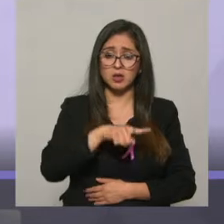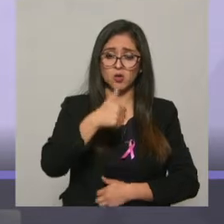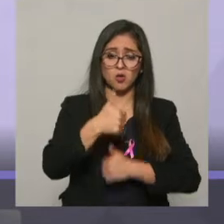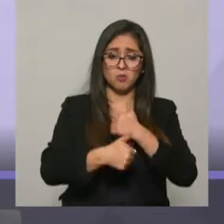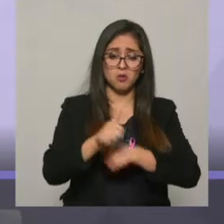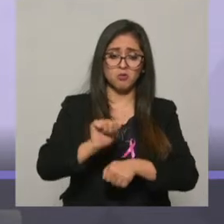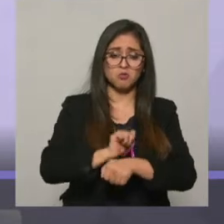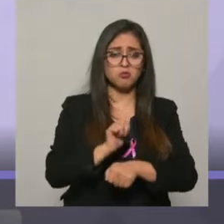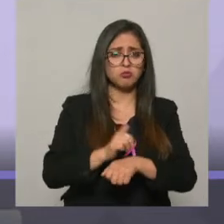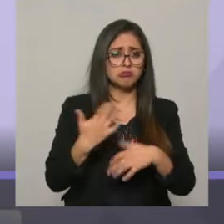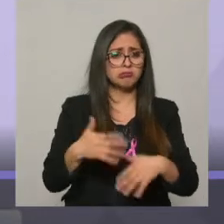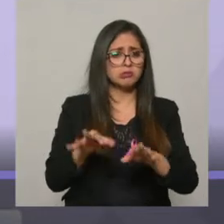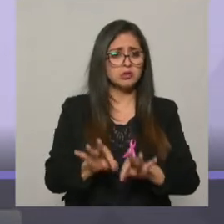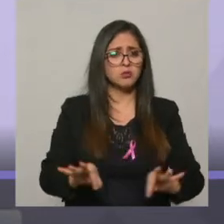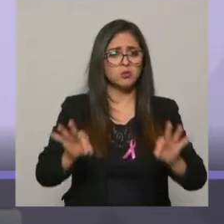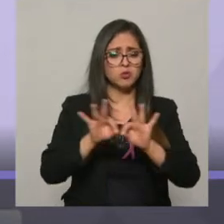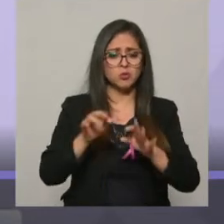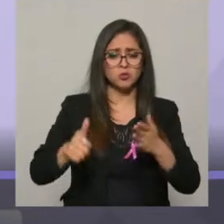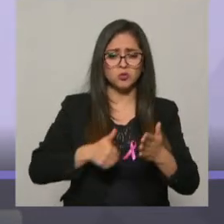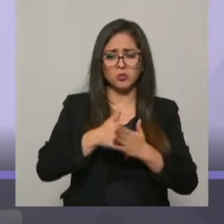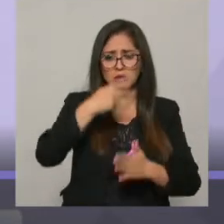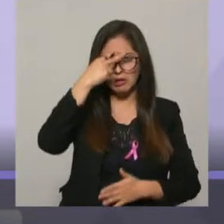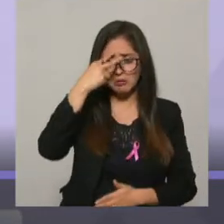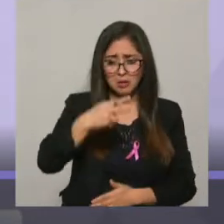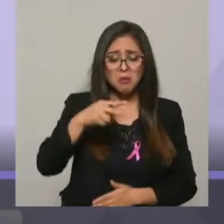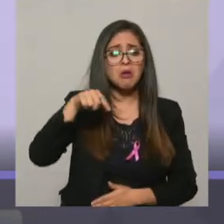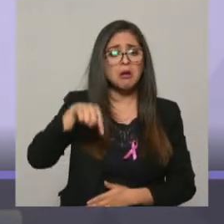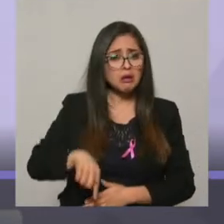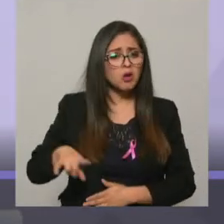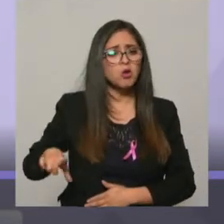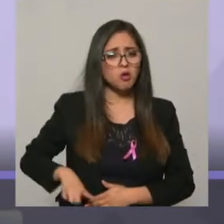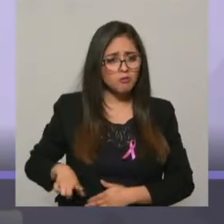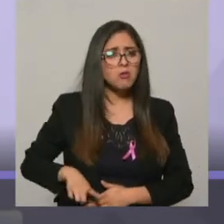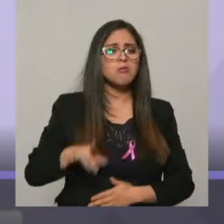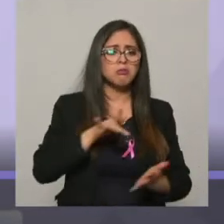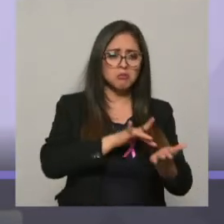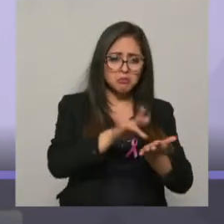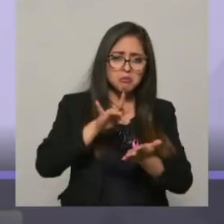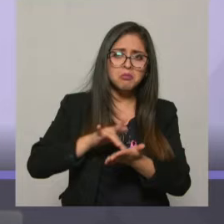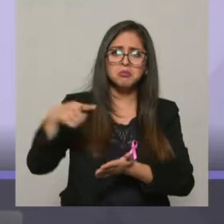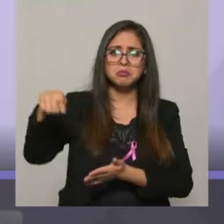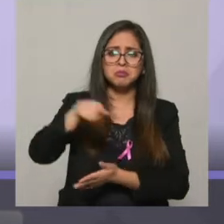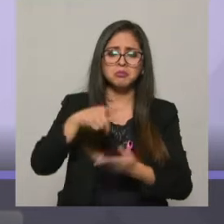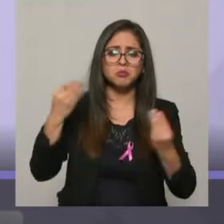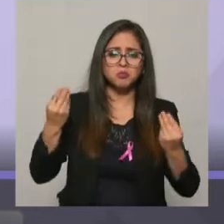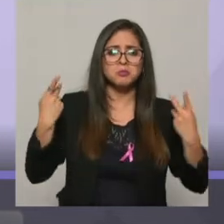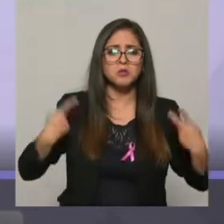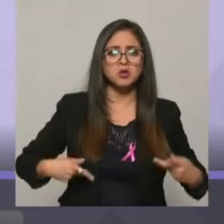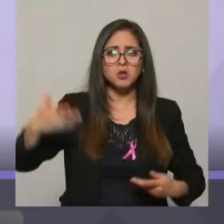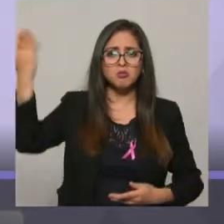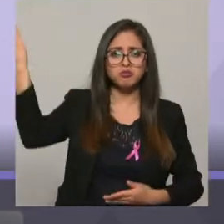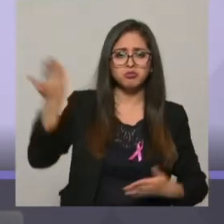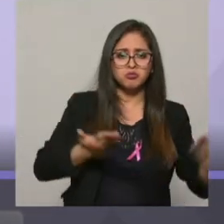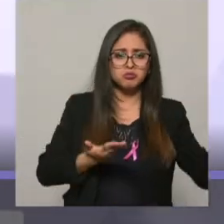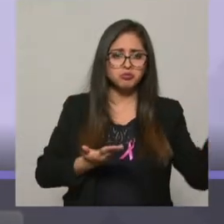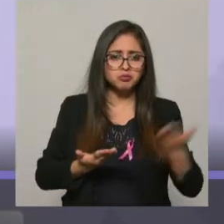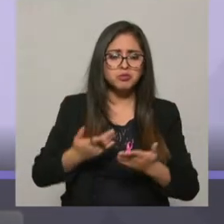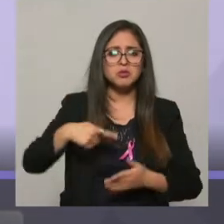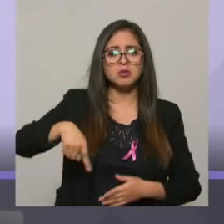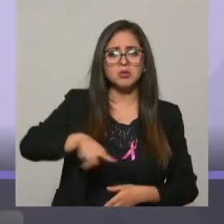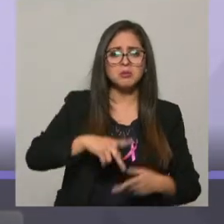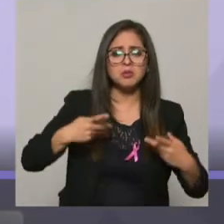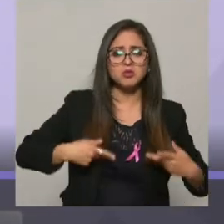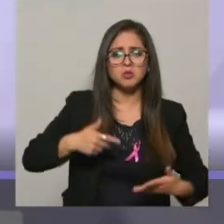México. Estamos dando todo el apoyo pues, a los visitantes que llegan y a los habitantes de la ciudad que